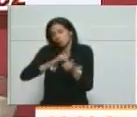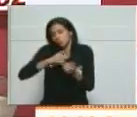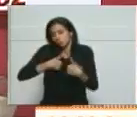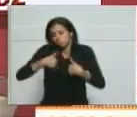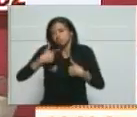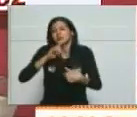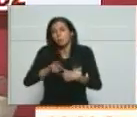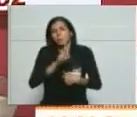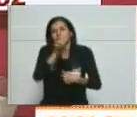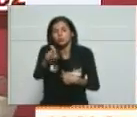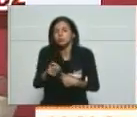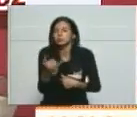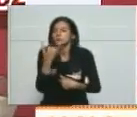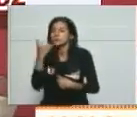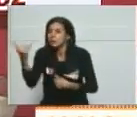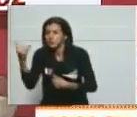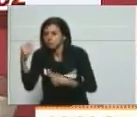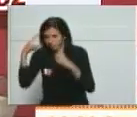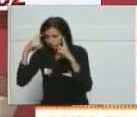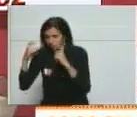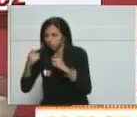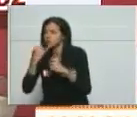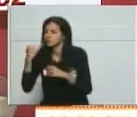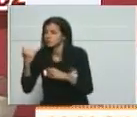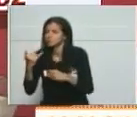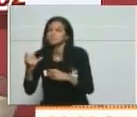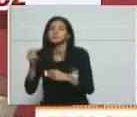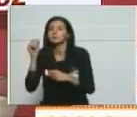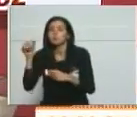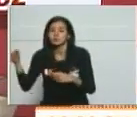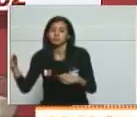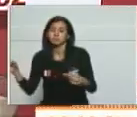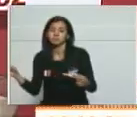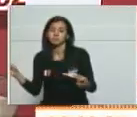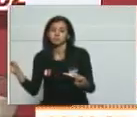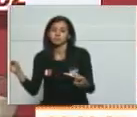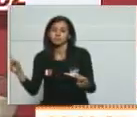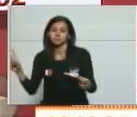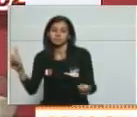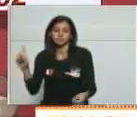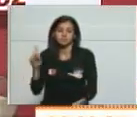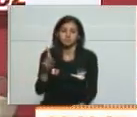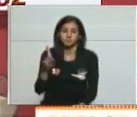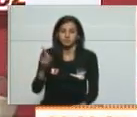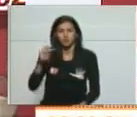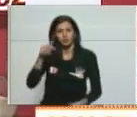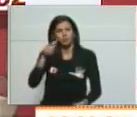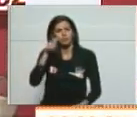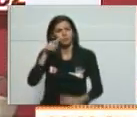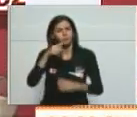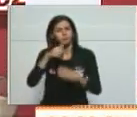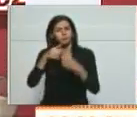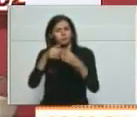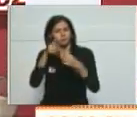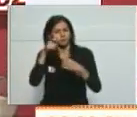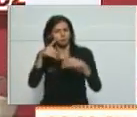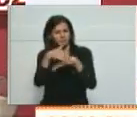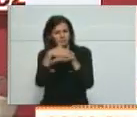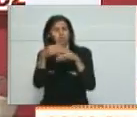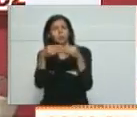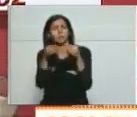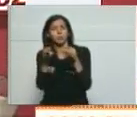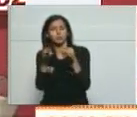expertos y me dicen que cuando llegó la fiscalía, corrieron de ahí al 6CPC, que ellos se encargaban